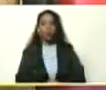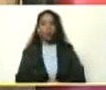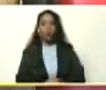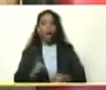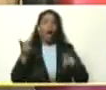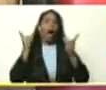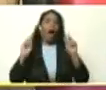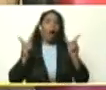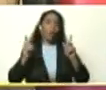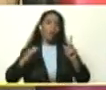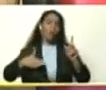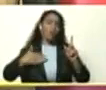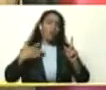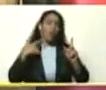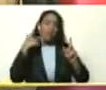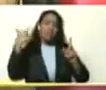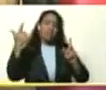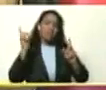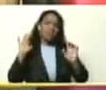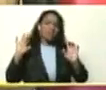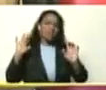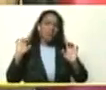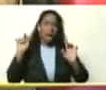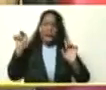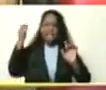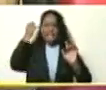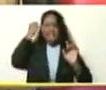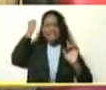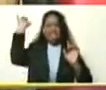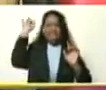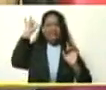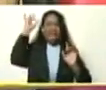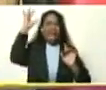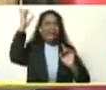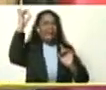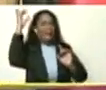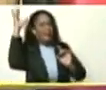Algunos pudieran decir, eso son ideas utópicas.